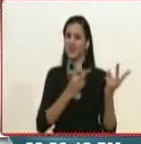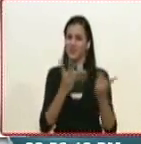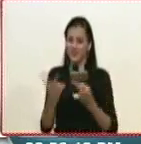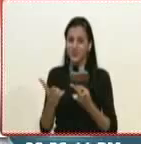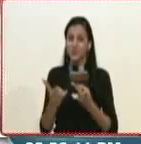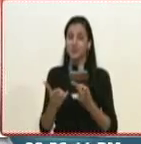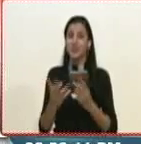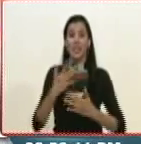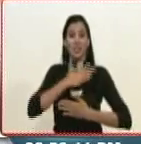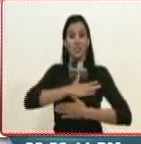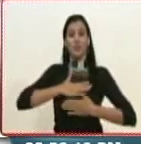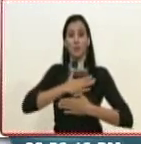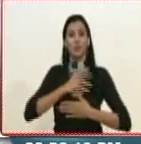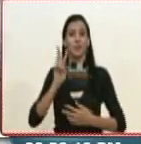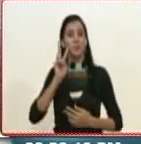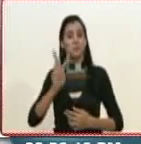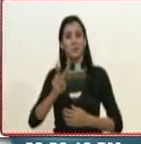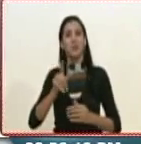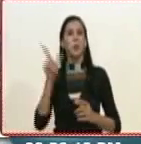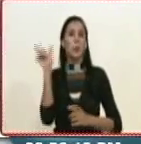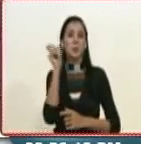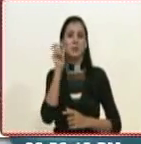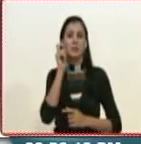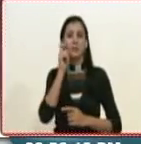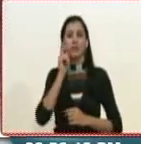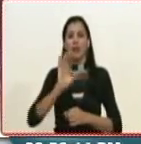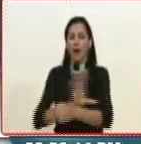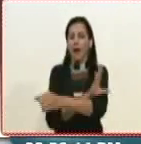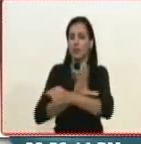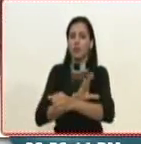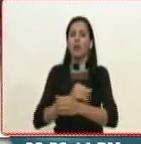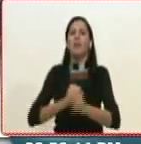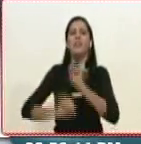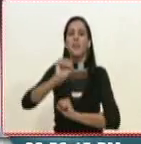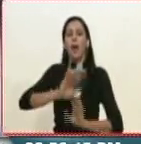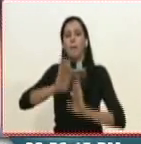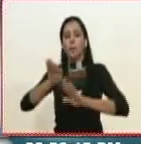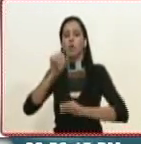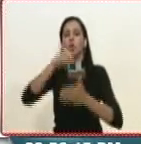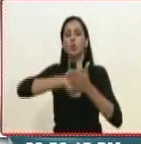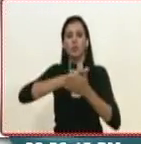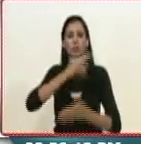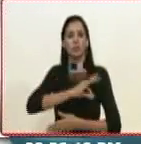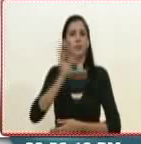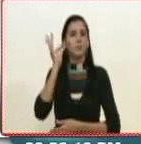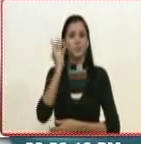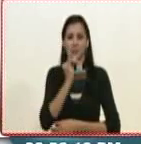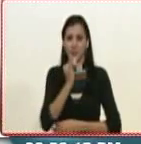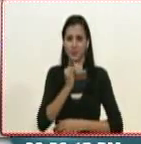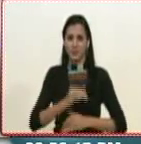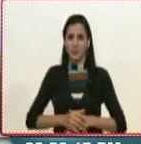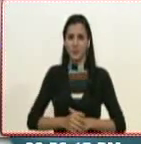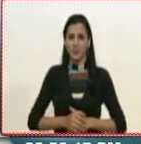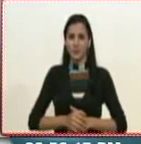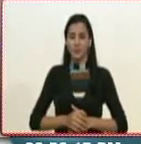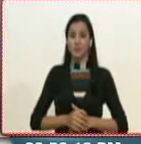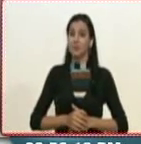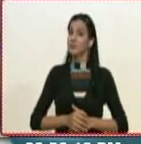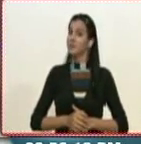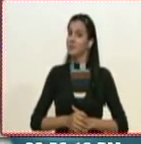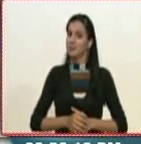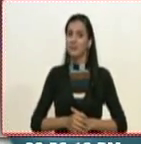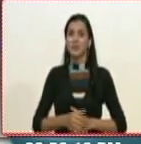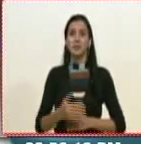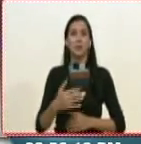es para que disfruten de estos conciertos que defienden las luchas sociales. Andrea López, La Noticia. Bueno, como